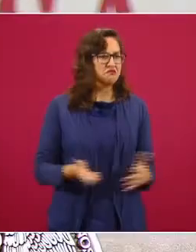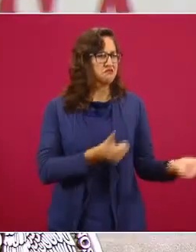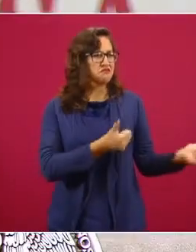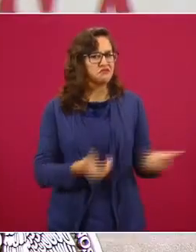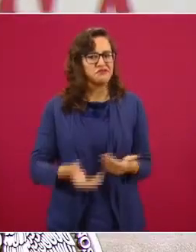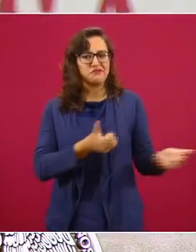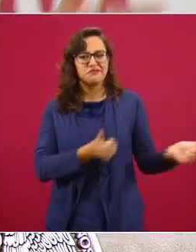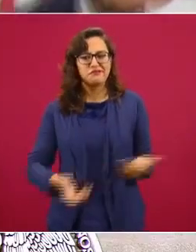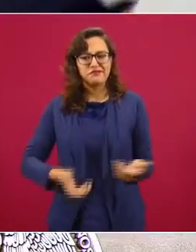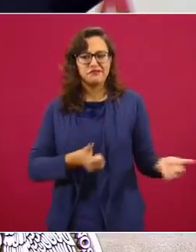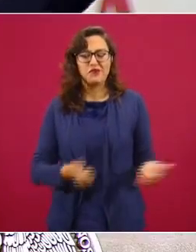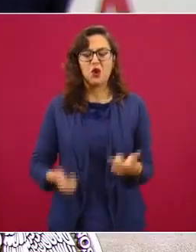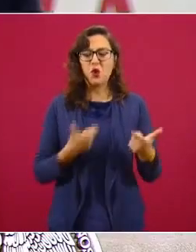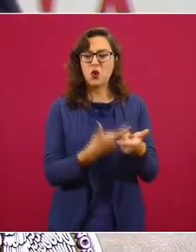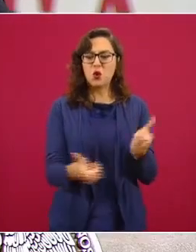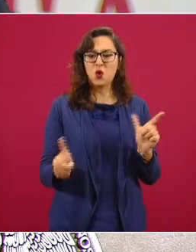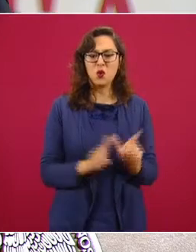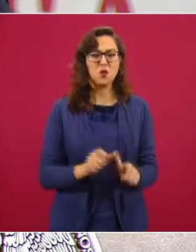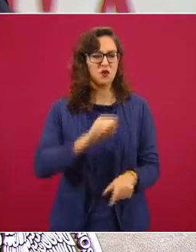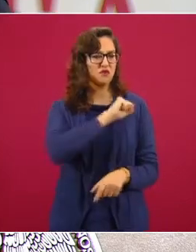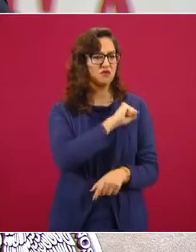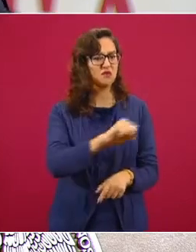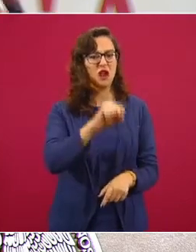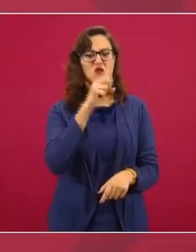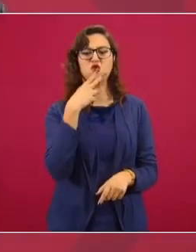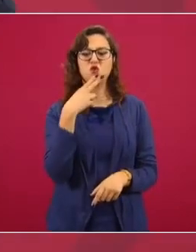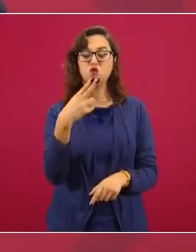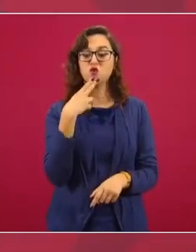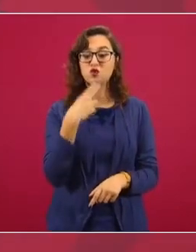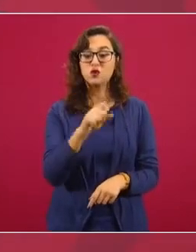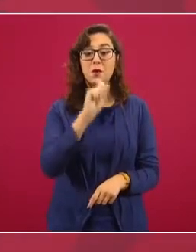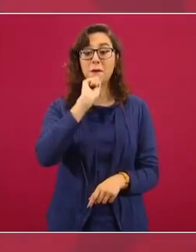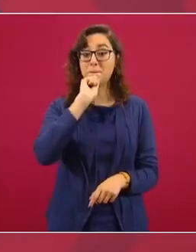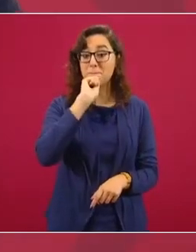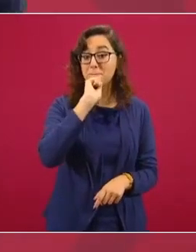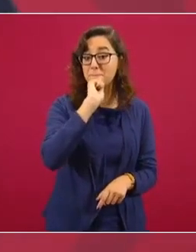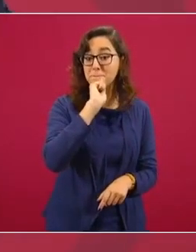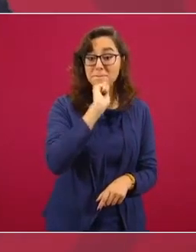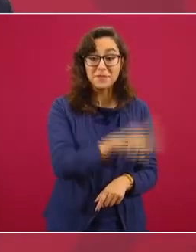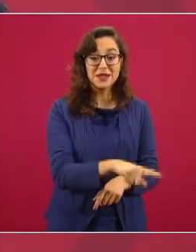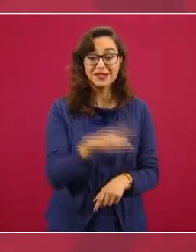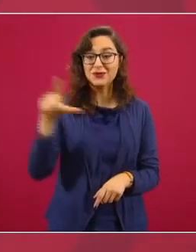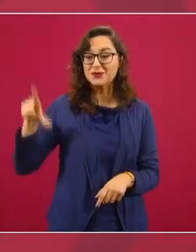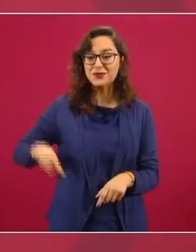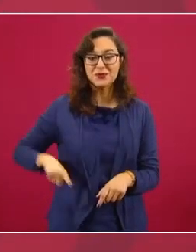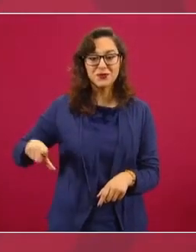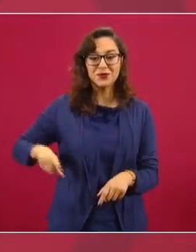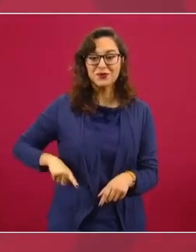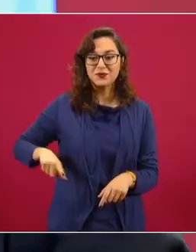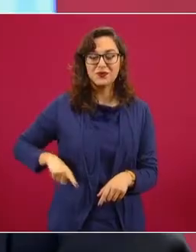bandas, seguramente hasta los mismos funcionarios